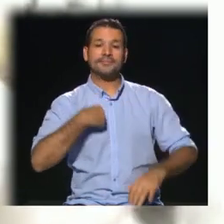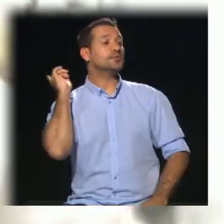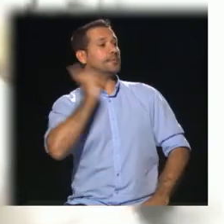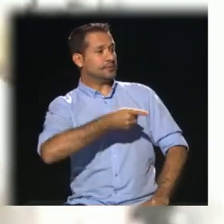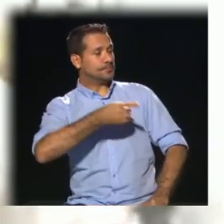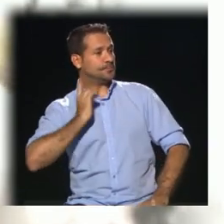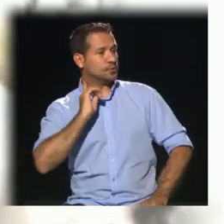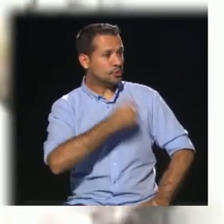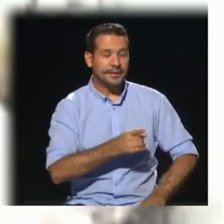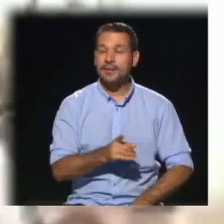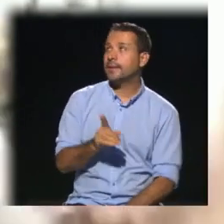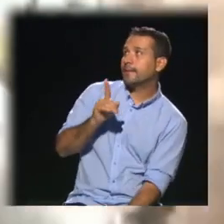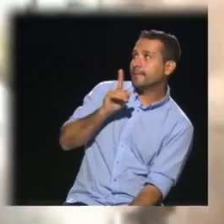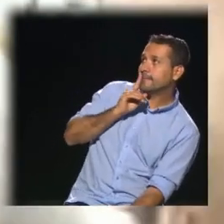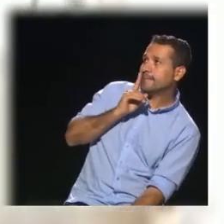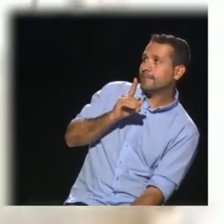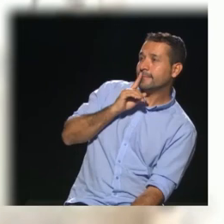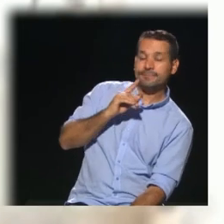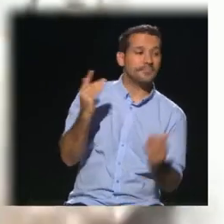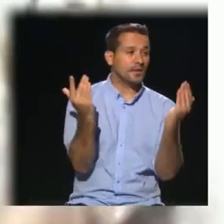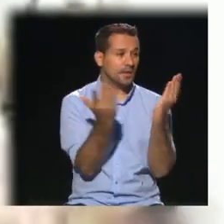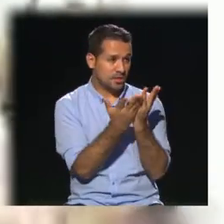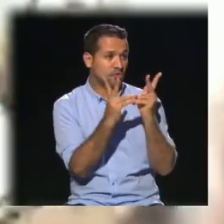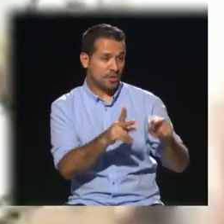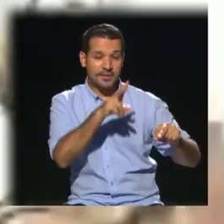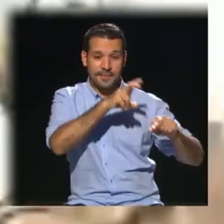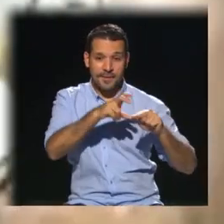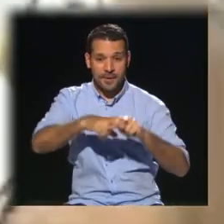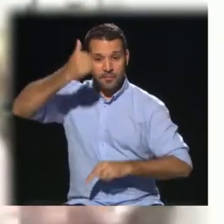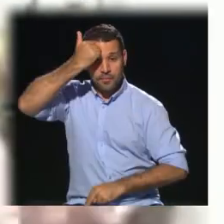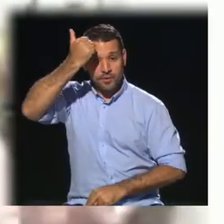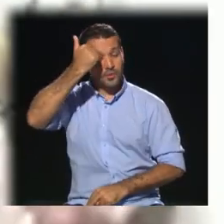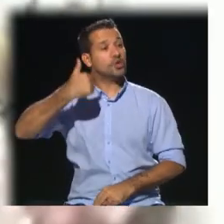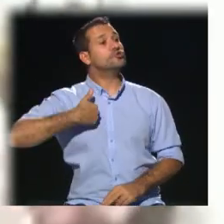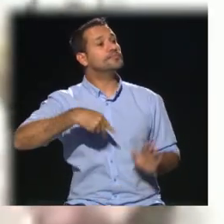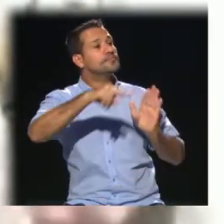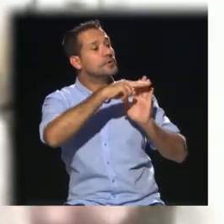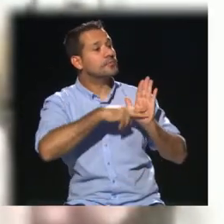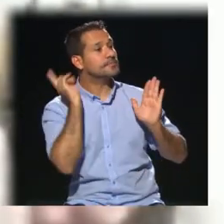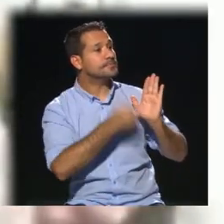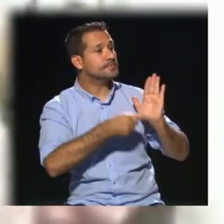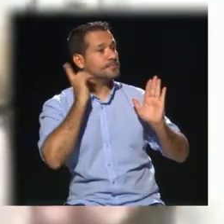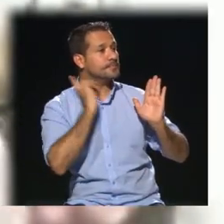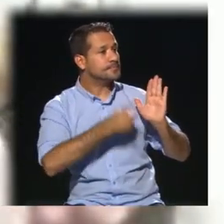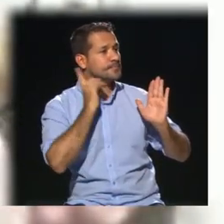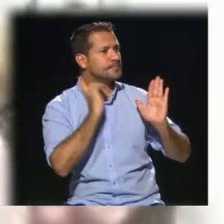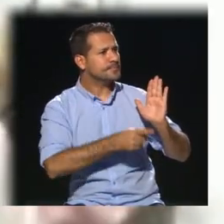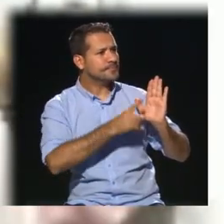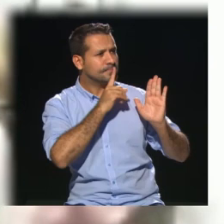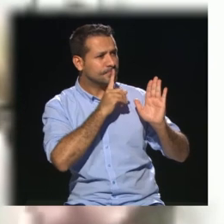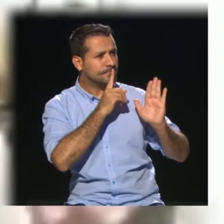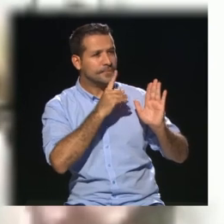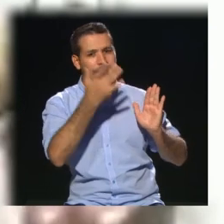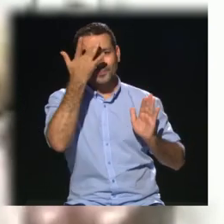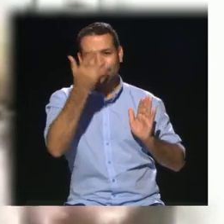marcada. ¿Cuál relación de poder? Es que el estudiante llega al aula y el profesor es quien pone las normas. ¿Y por qué pone las normas?